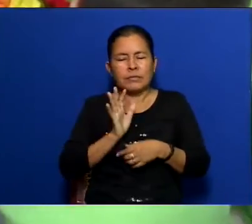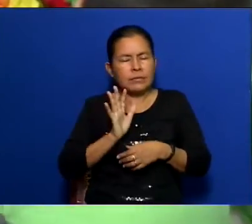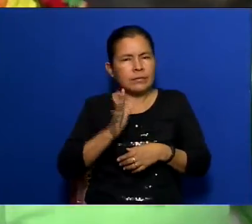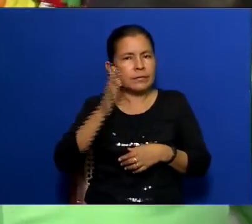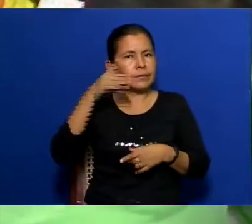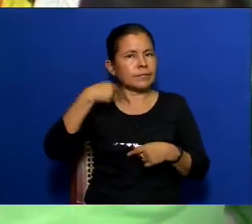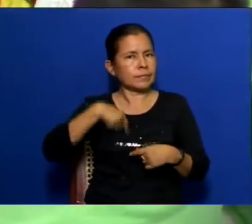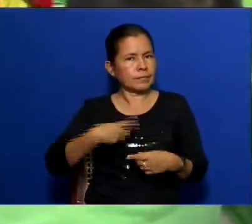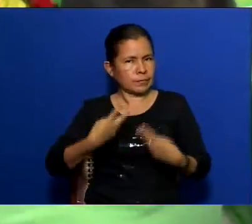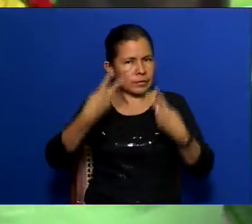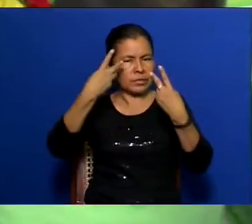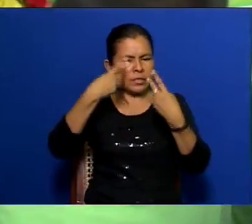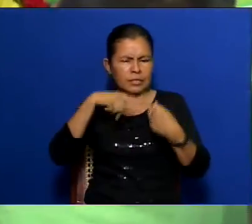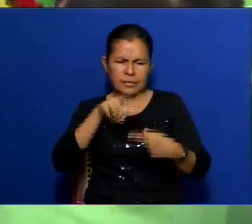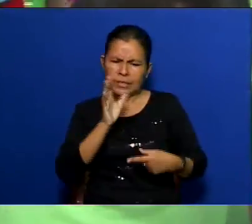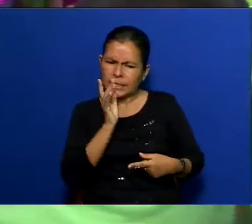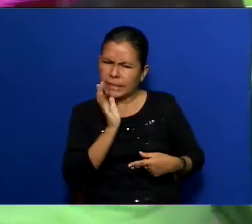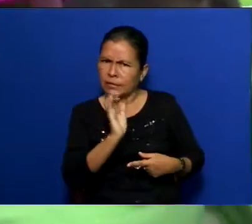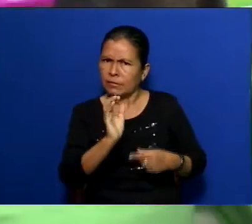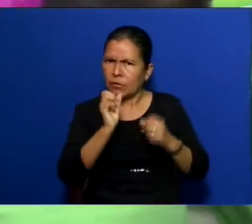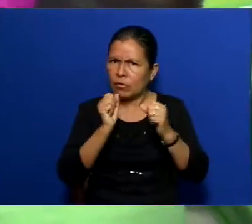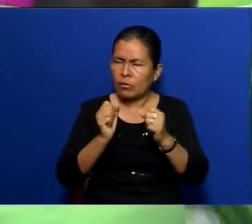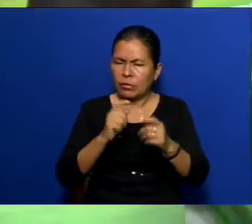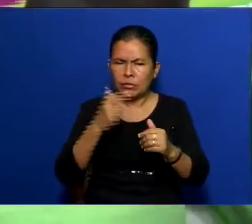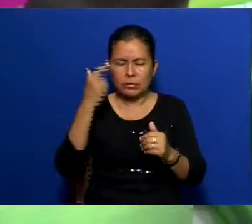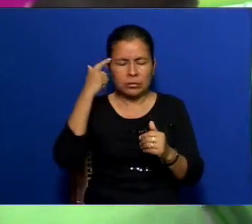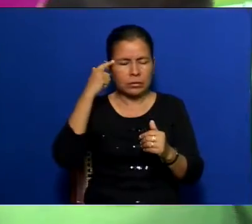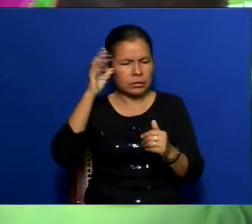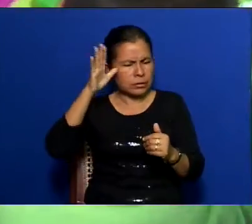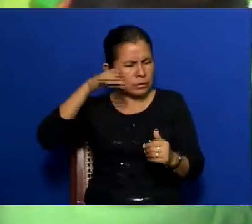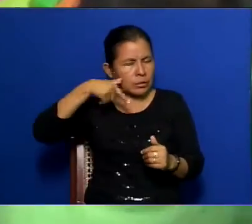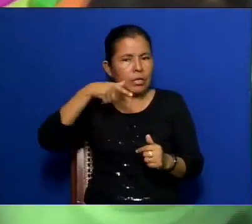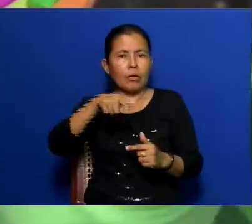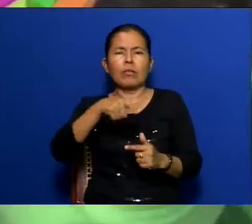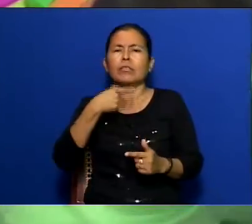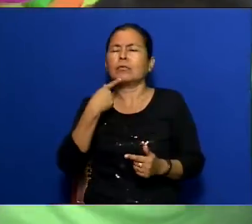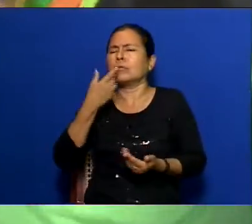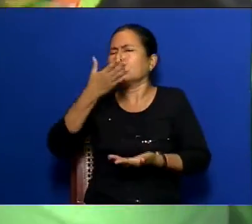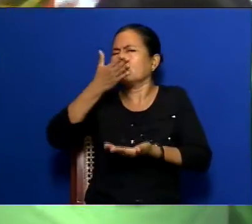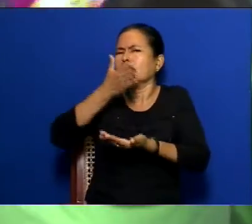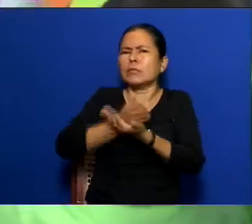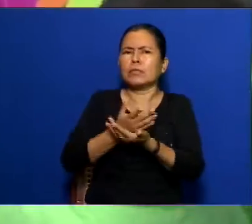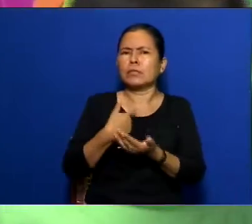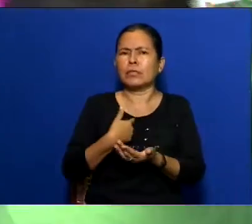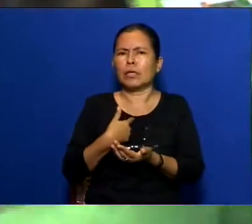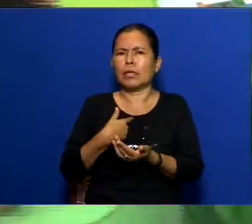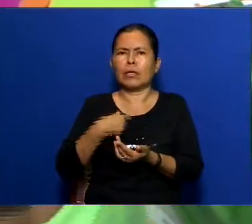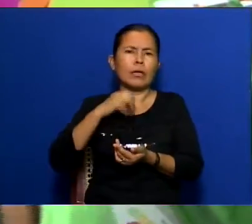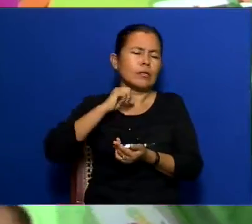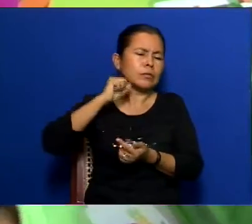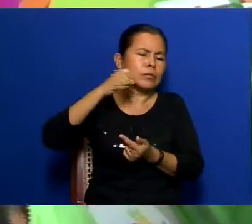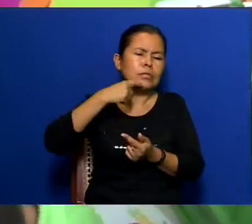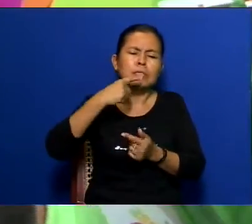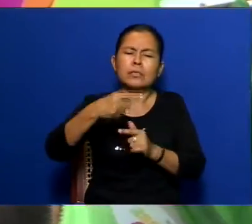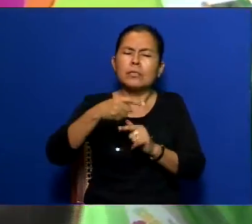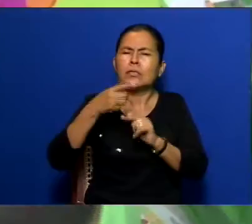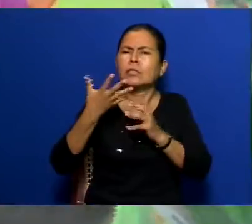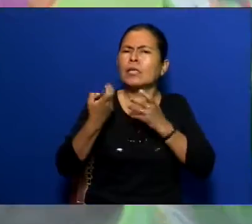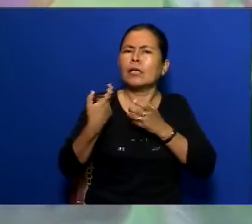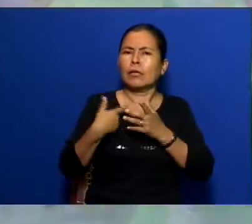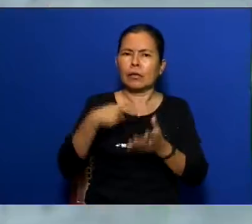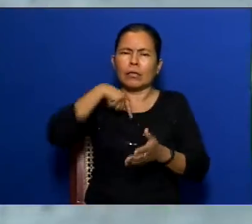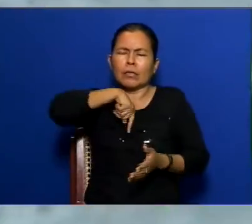incluso hay algunos niños y niñas que toman la decisión de suicidarse, y adolescentes, y esas ideas suicidas vienen como consecuencia de